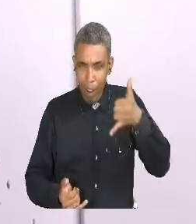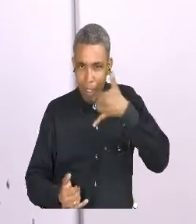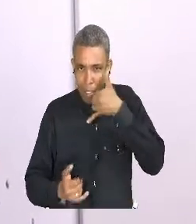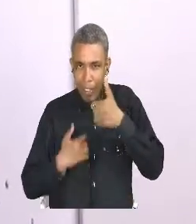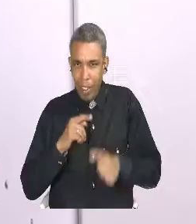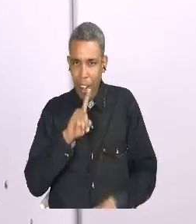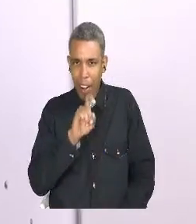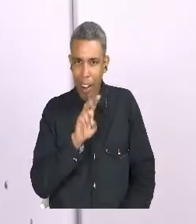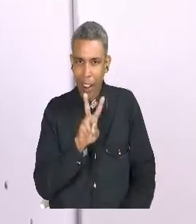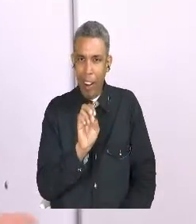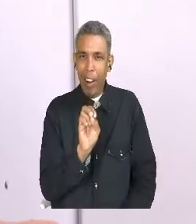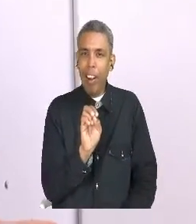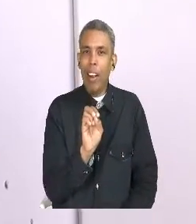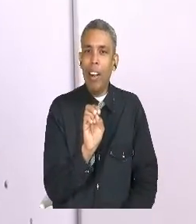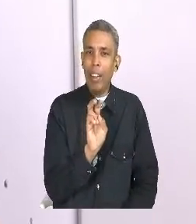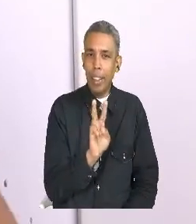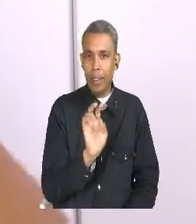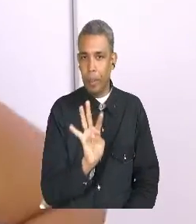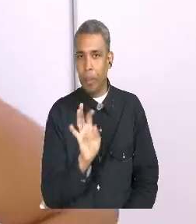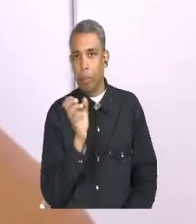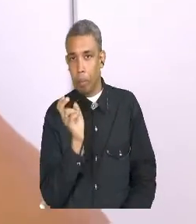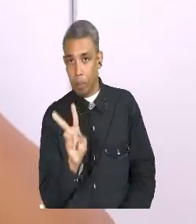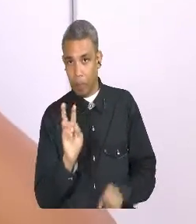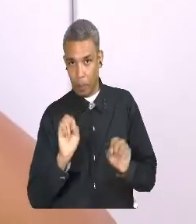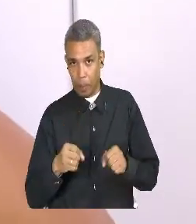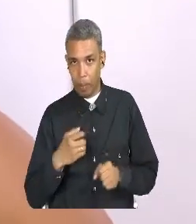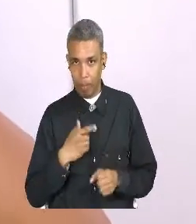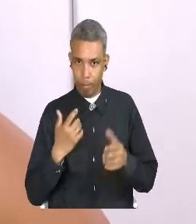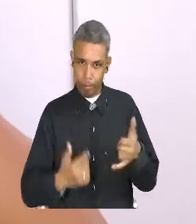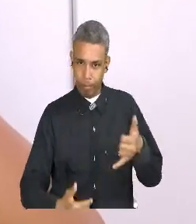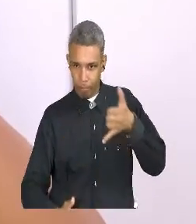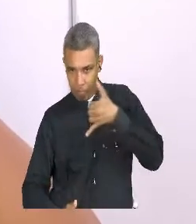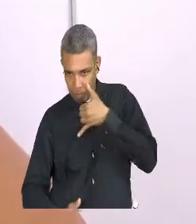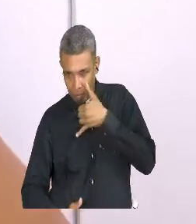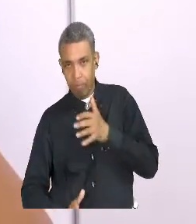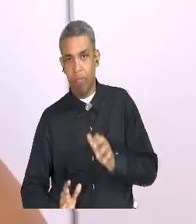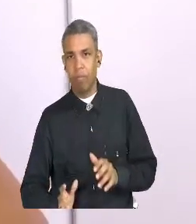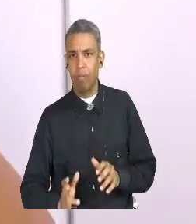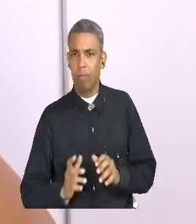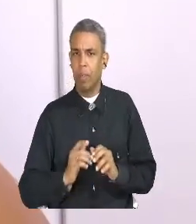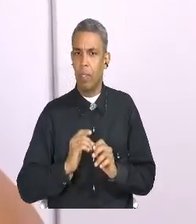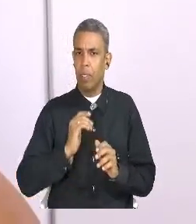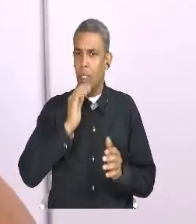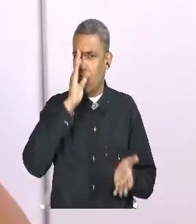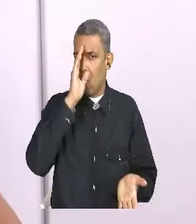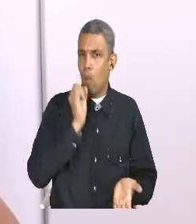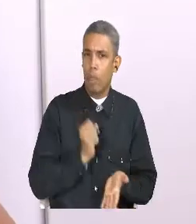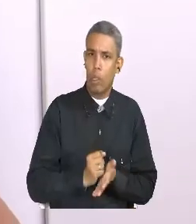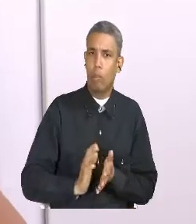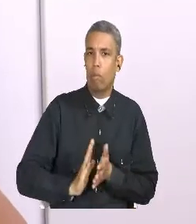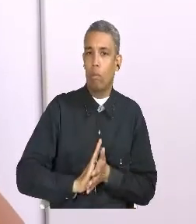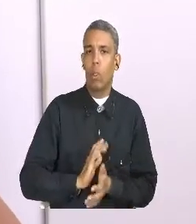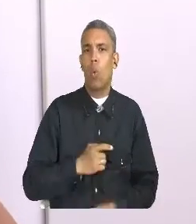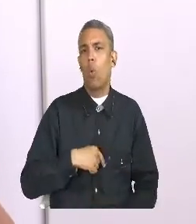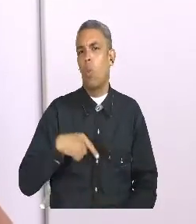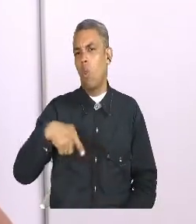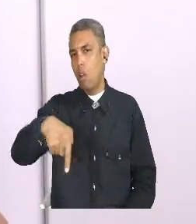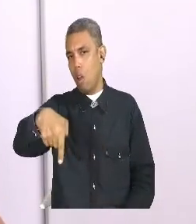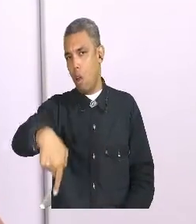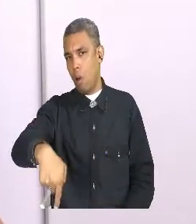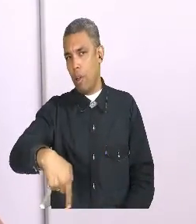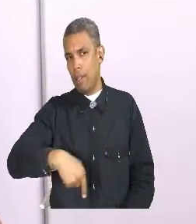de participación completamente disponible para todos ustedes, para que marquen, participen con nosotros, porque uy, vean, la receta de este día